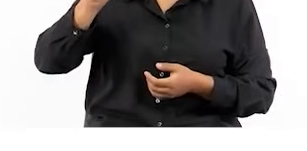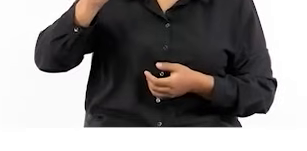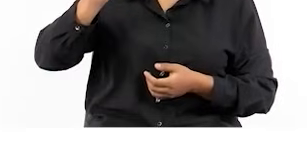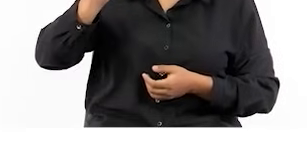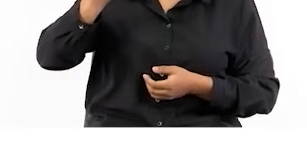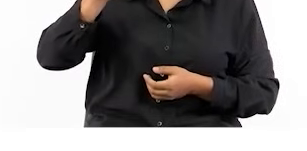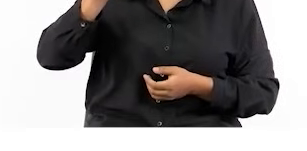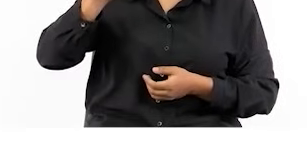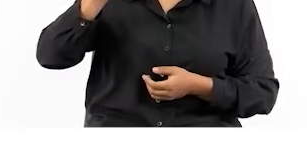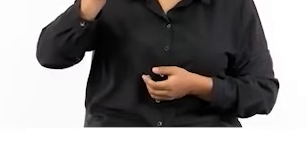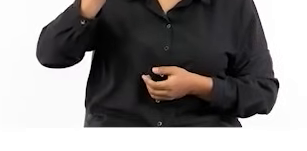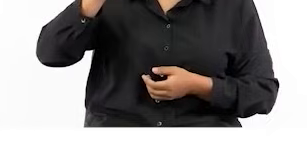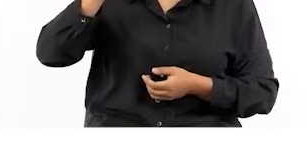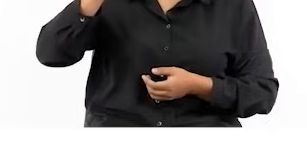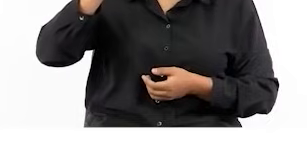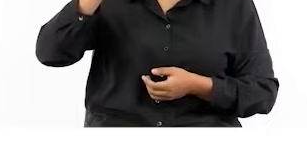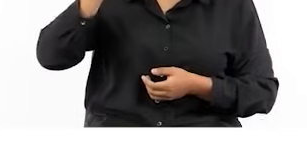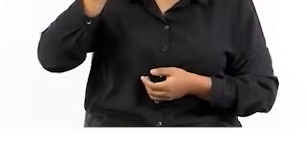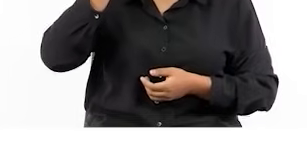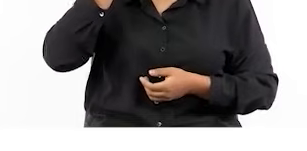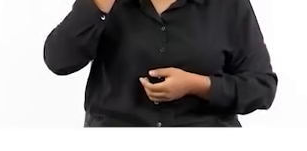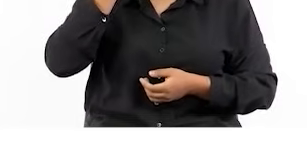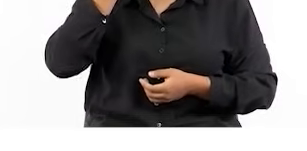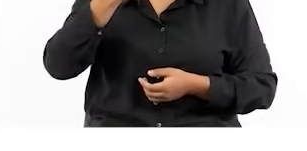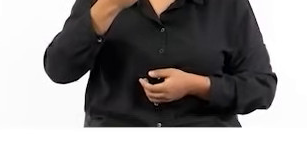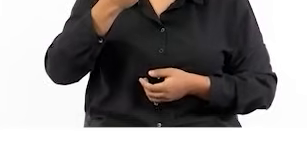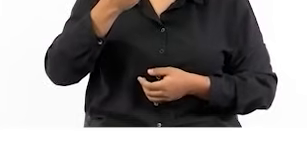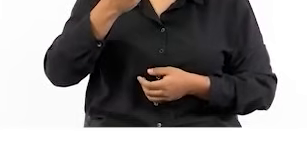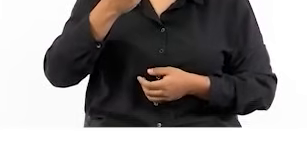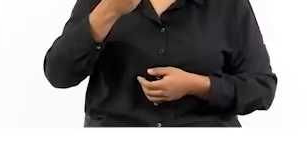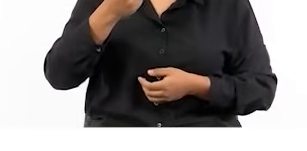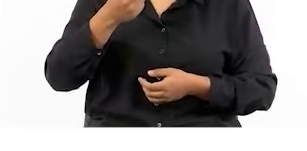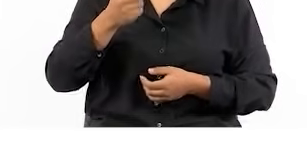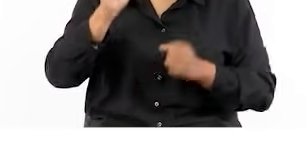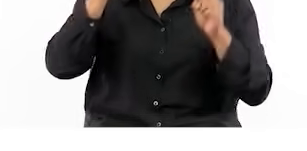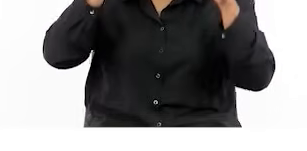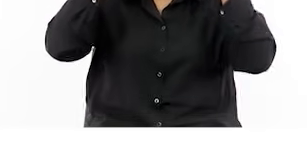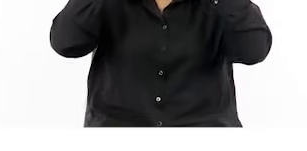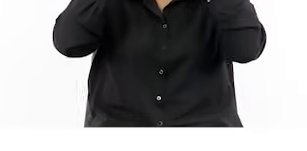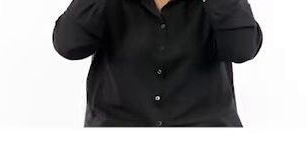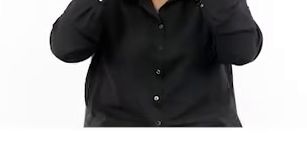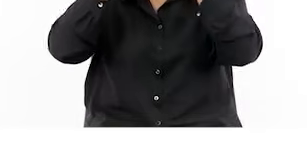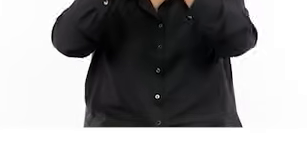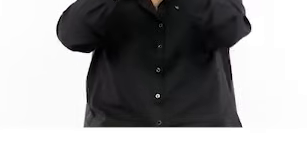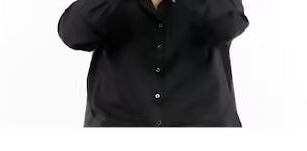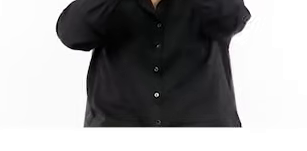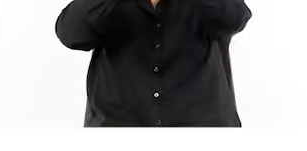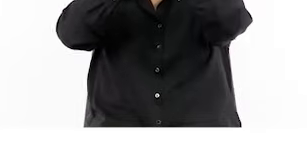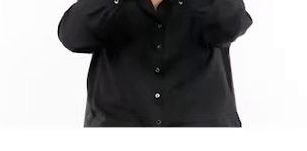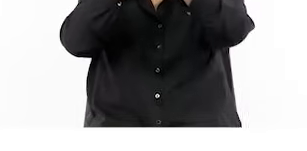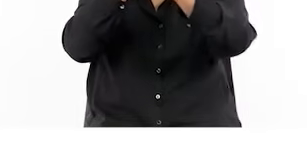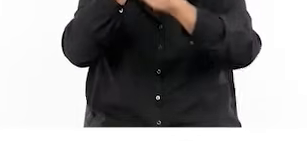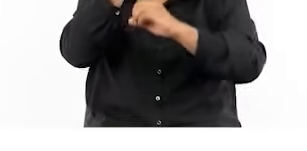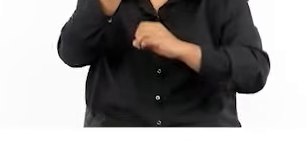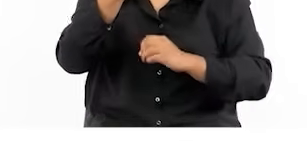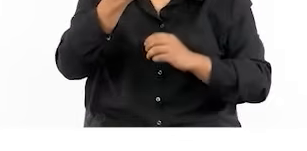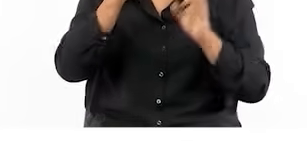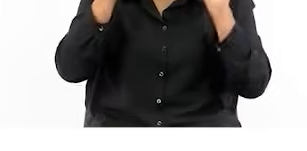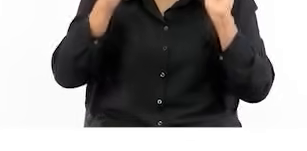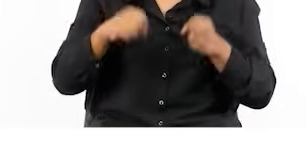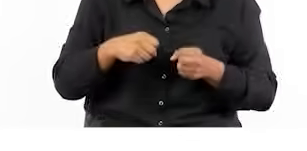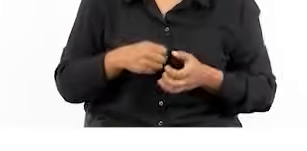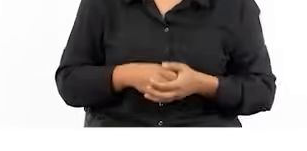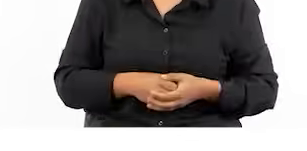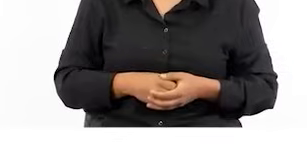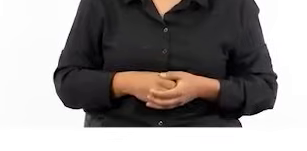más cercanas es la galaxia Andrómeda, que incluso es vista a simple vista de